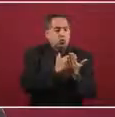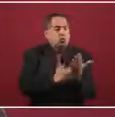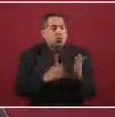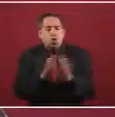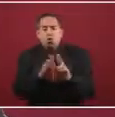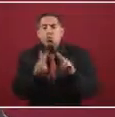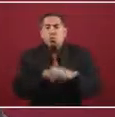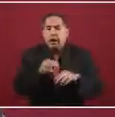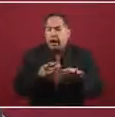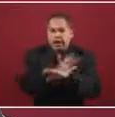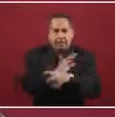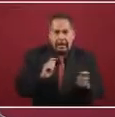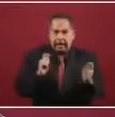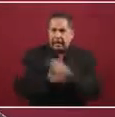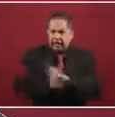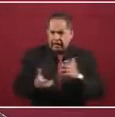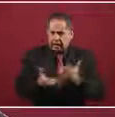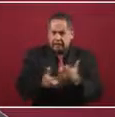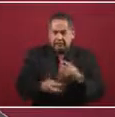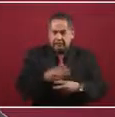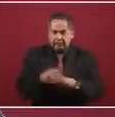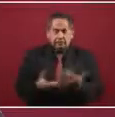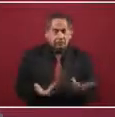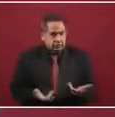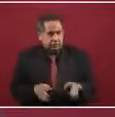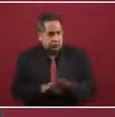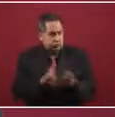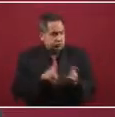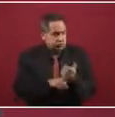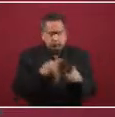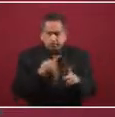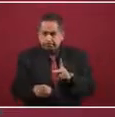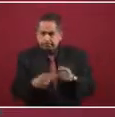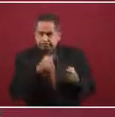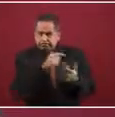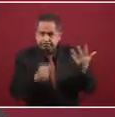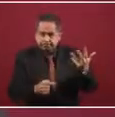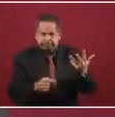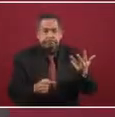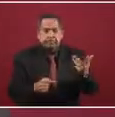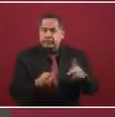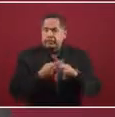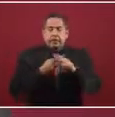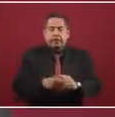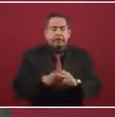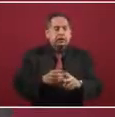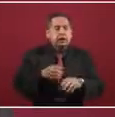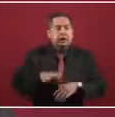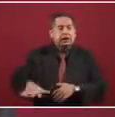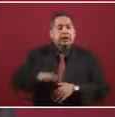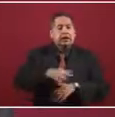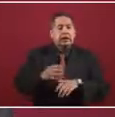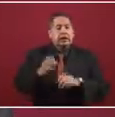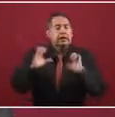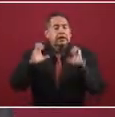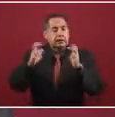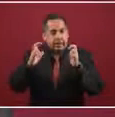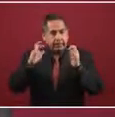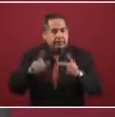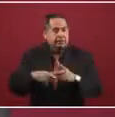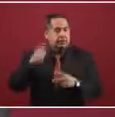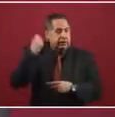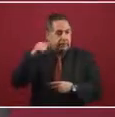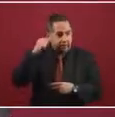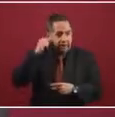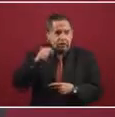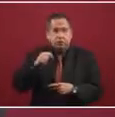trabajar y los trabajos que va a hacer, iniciando en el estado de Chiapas, Tabasco y en el norte del